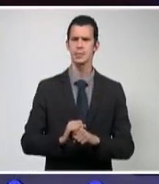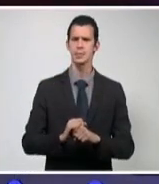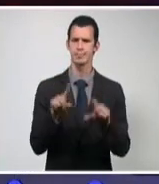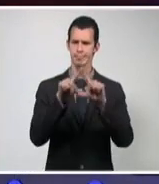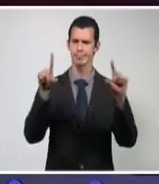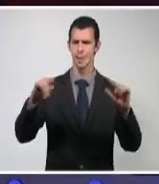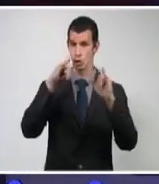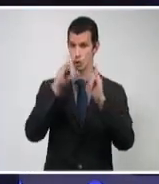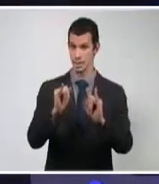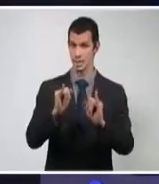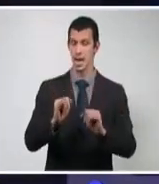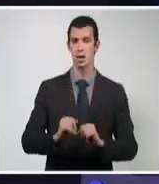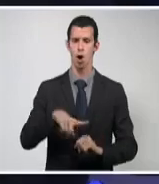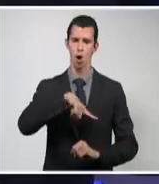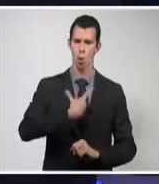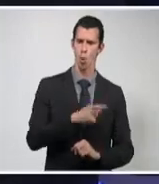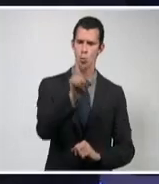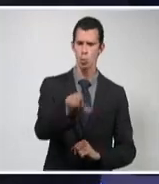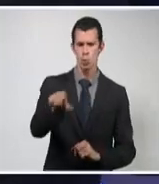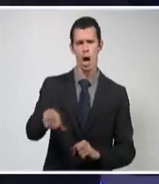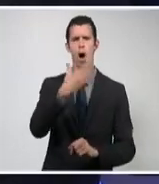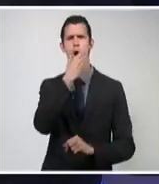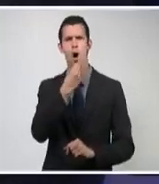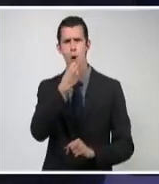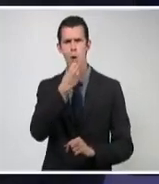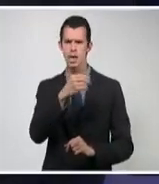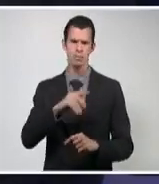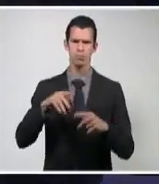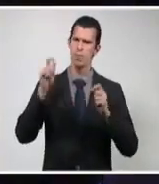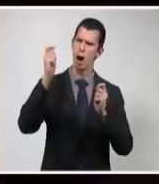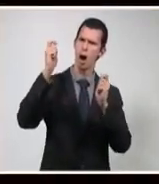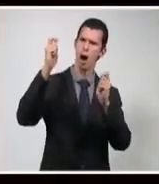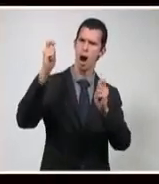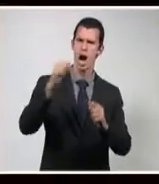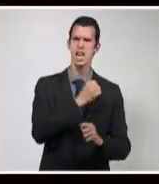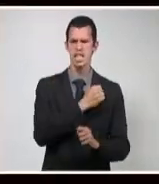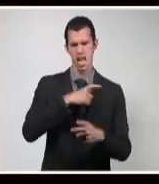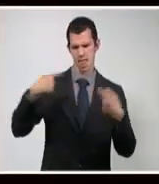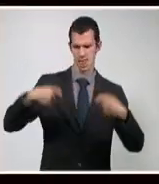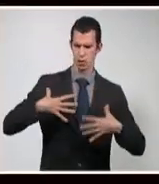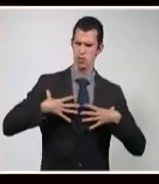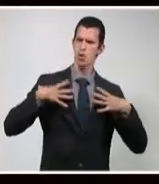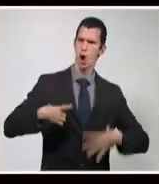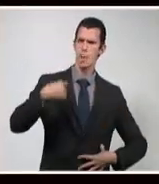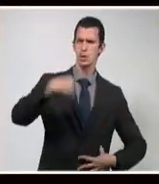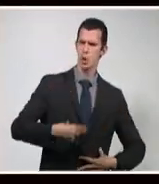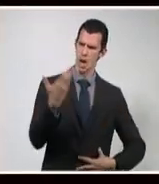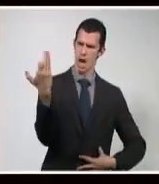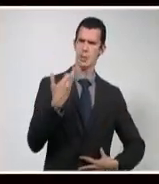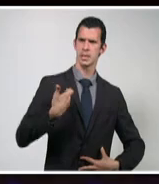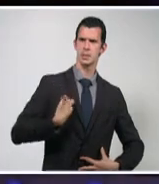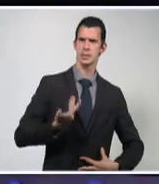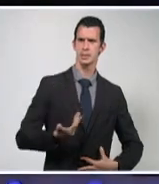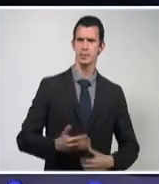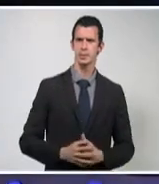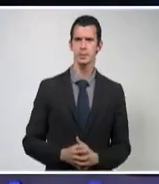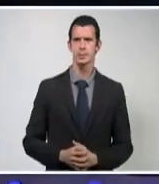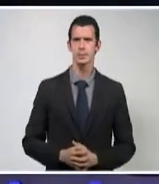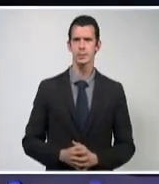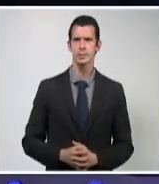otro ejemplo. Aquí está. Artistas independientes vuelven al Ministerio de Cultura. Tremenda nota.